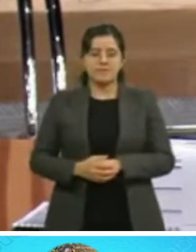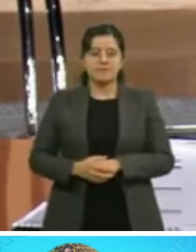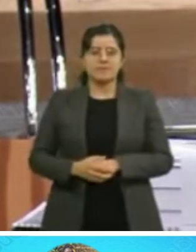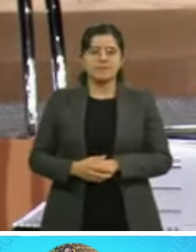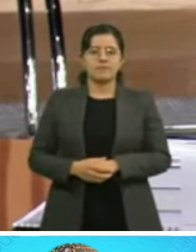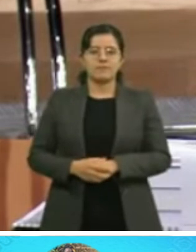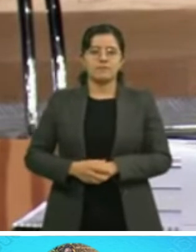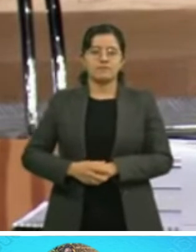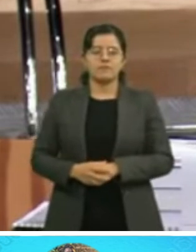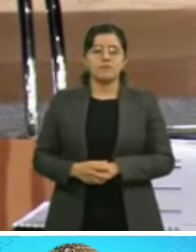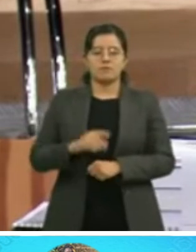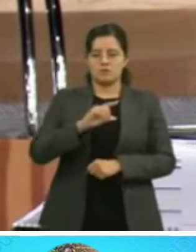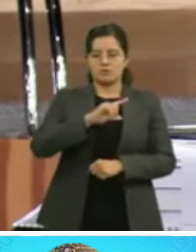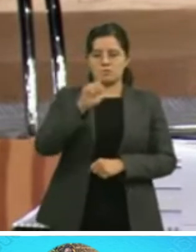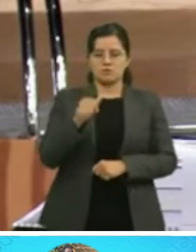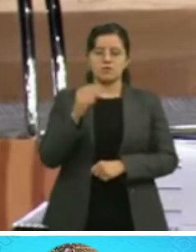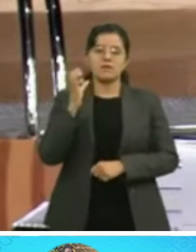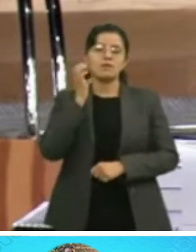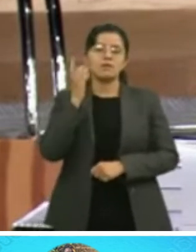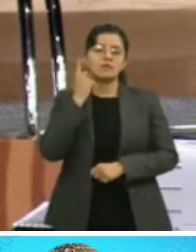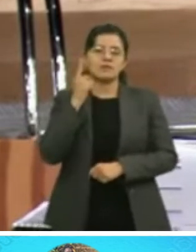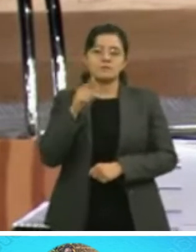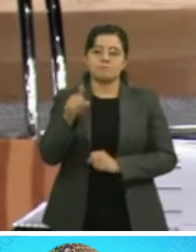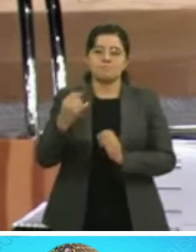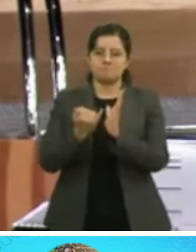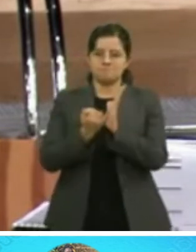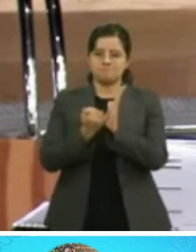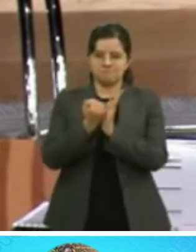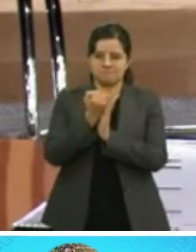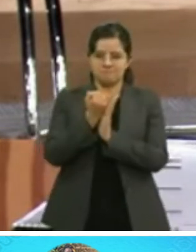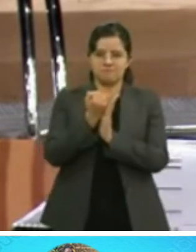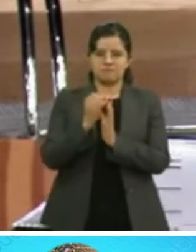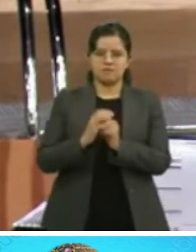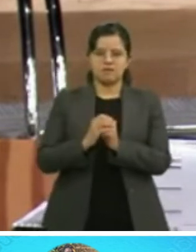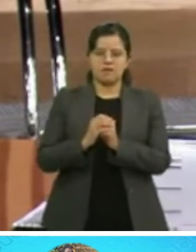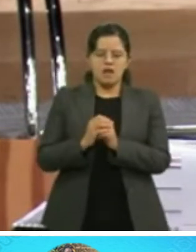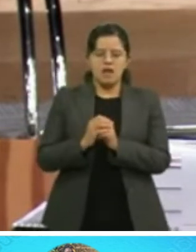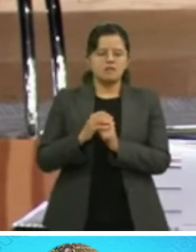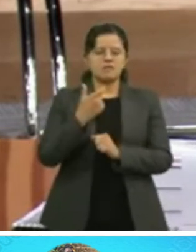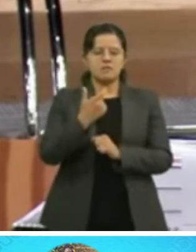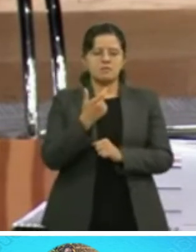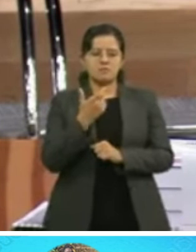cuando desde la Cámara de Diputados se decidió hacer un severo